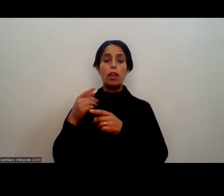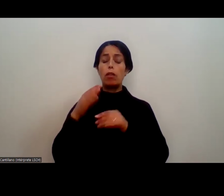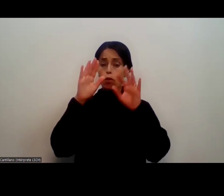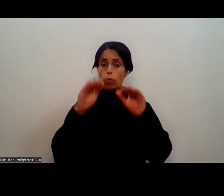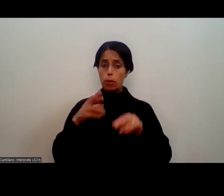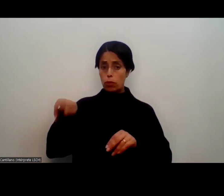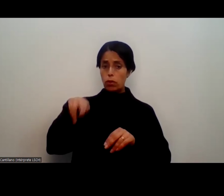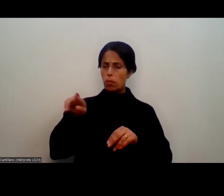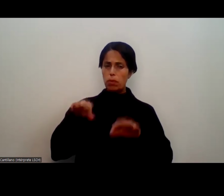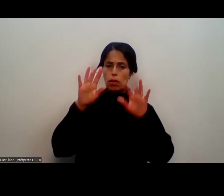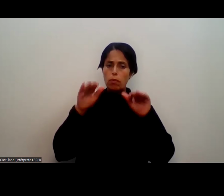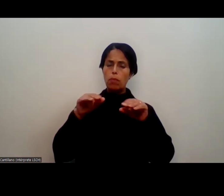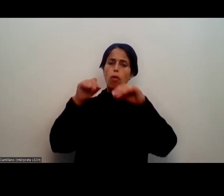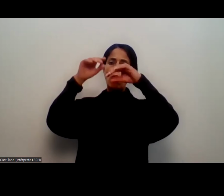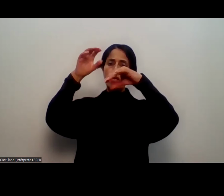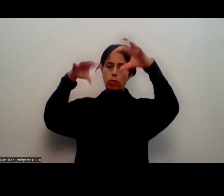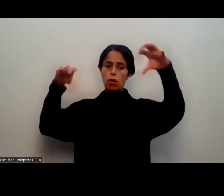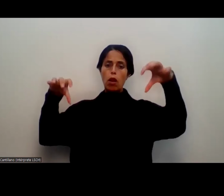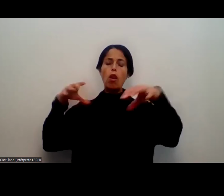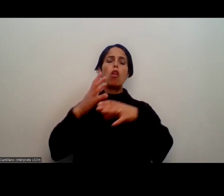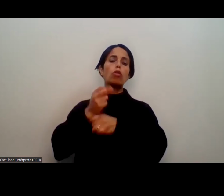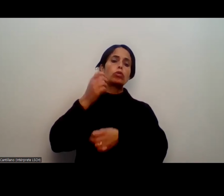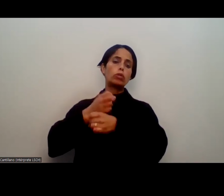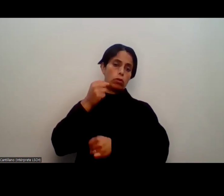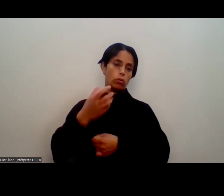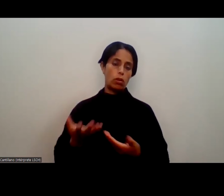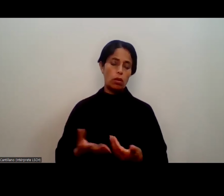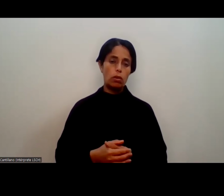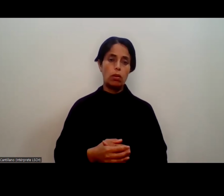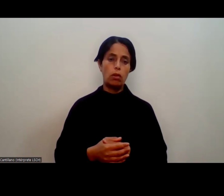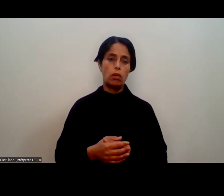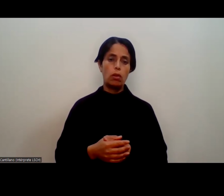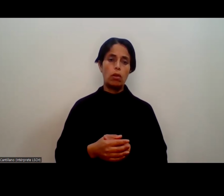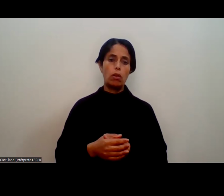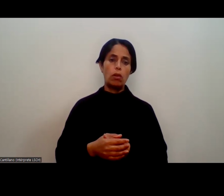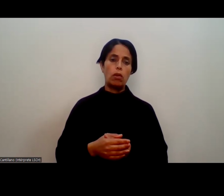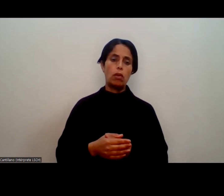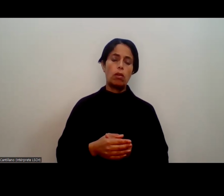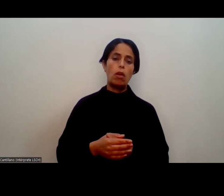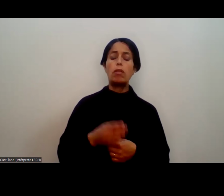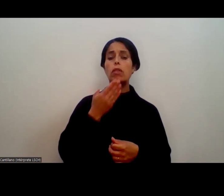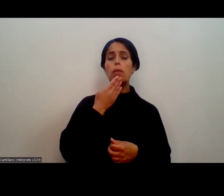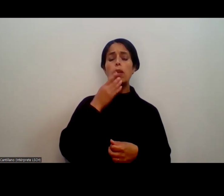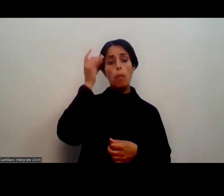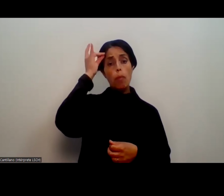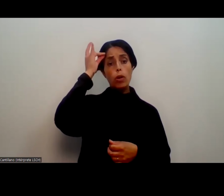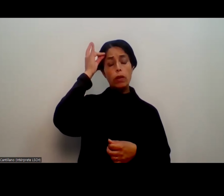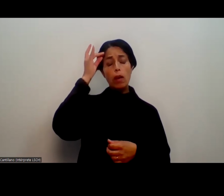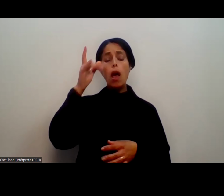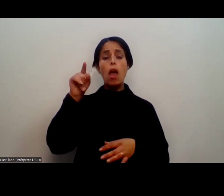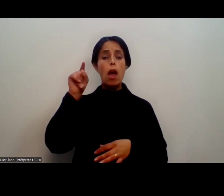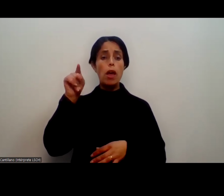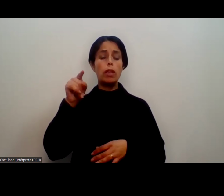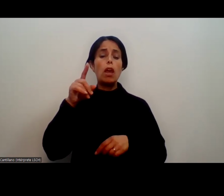mismo. Mm, Porque más o menos desierto, bueno, el altiplano boliviano también es bastante desértico,